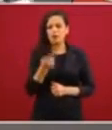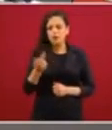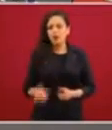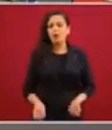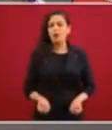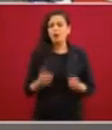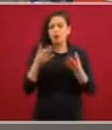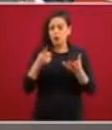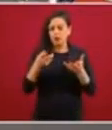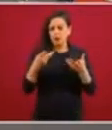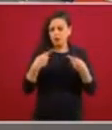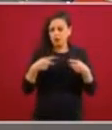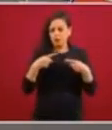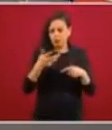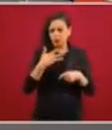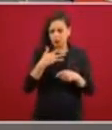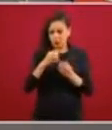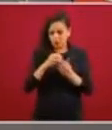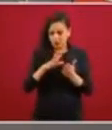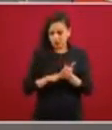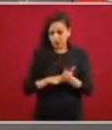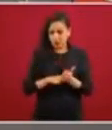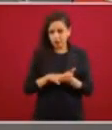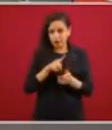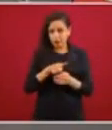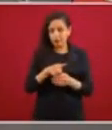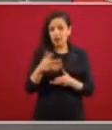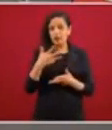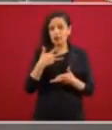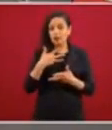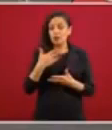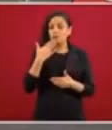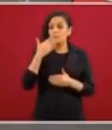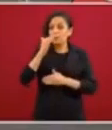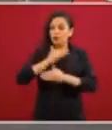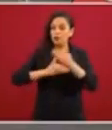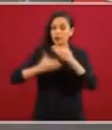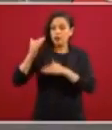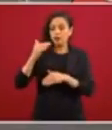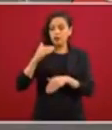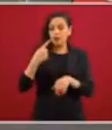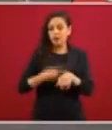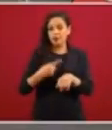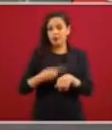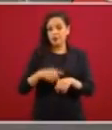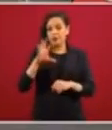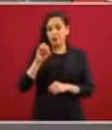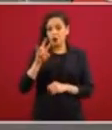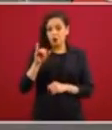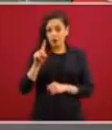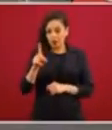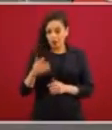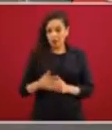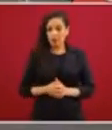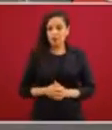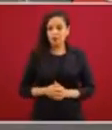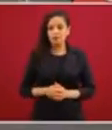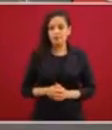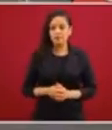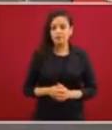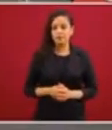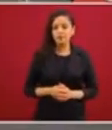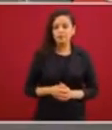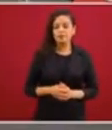cuántas personas han sobrevivido al COVID. ¿Cuál es el seguimiento que se les da precisamente para ver esta inmunidad